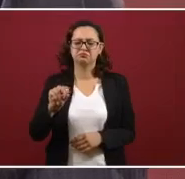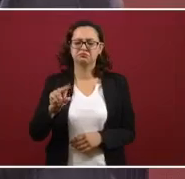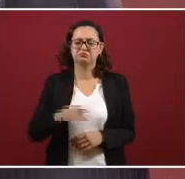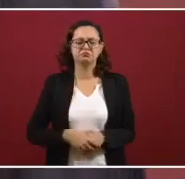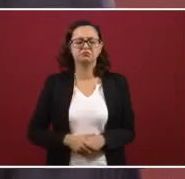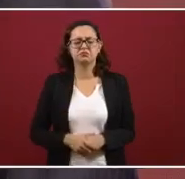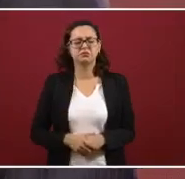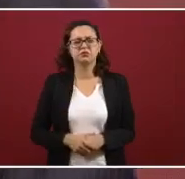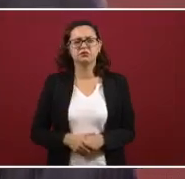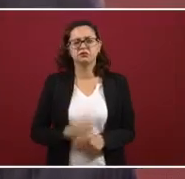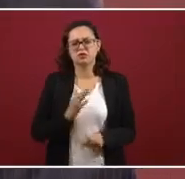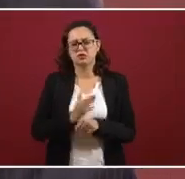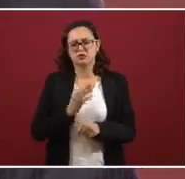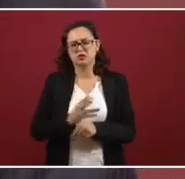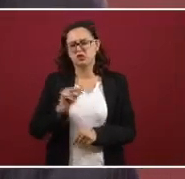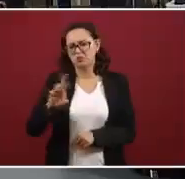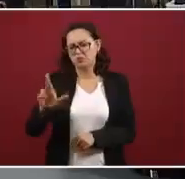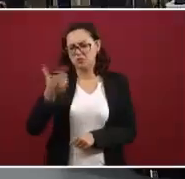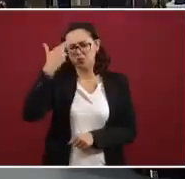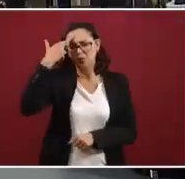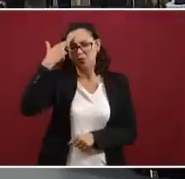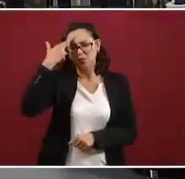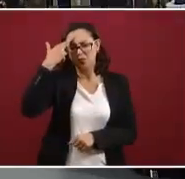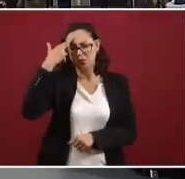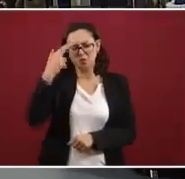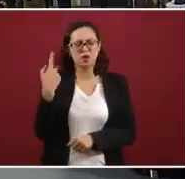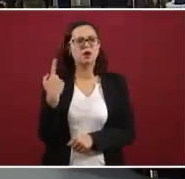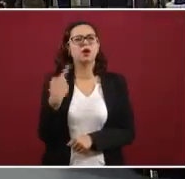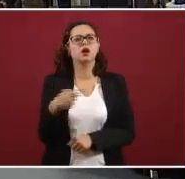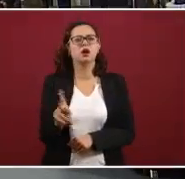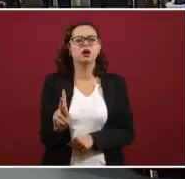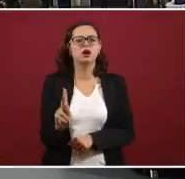No recuerdo ahora, pero en un